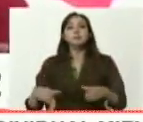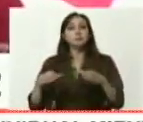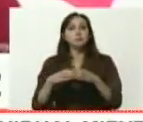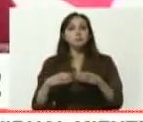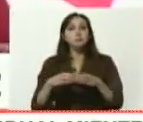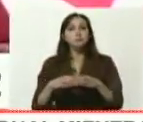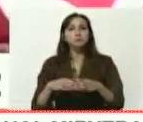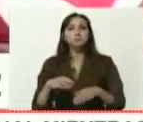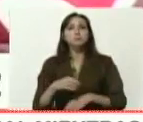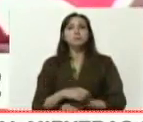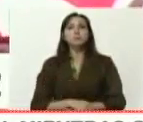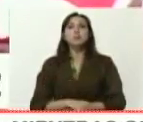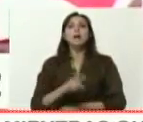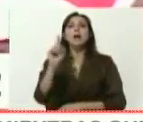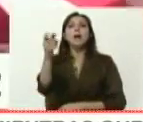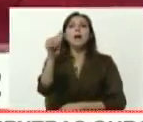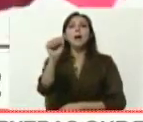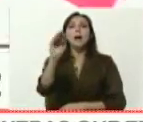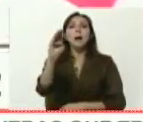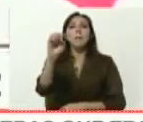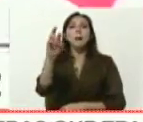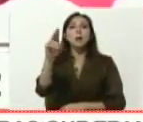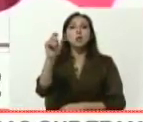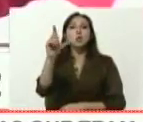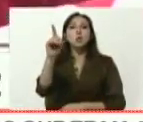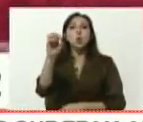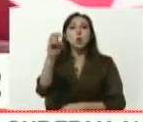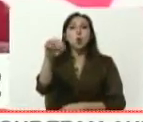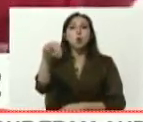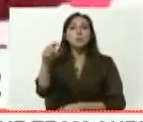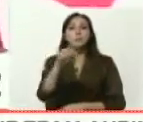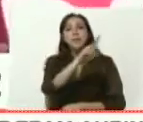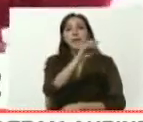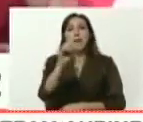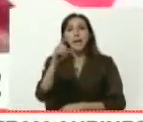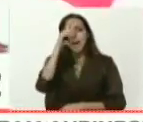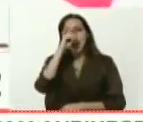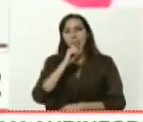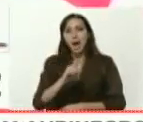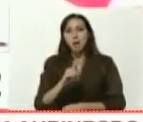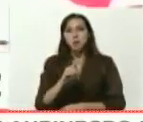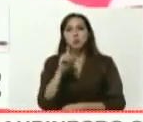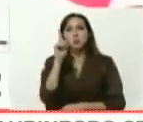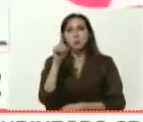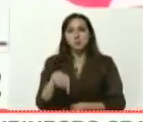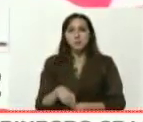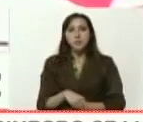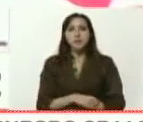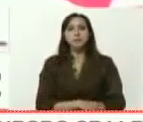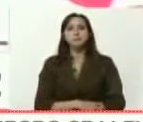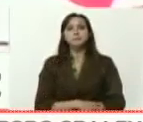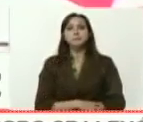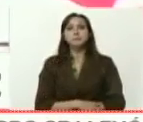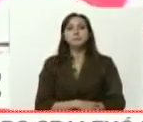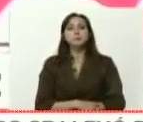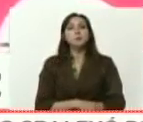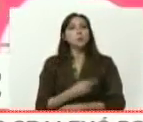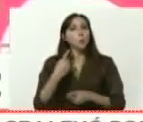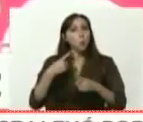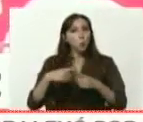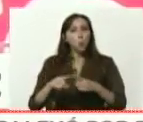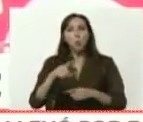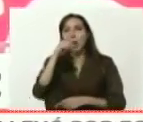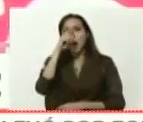de Argimiro Gabaldón con motivo de los 100 años que hicimos una plenaria, y otra plenaria que hicimos con motivo de los años del comandante